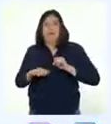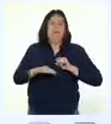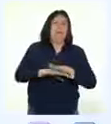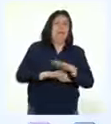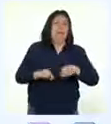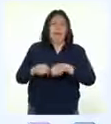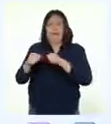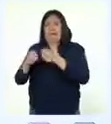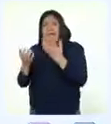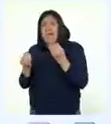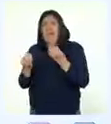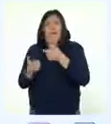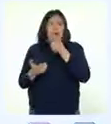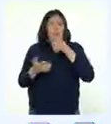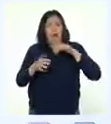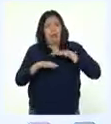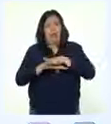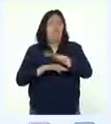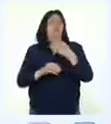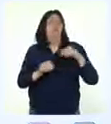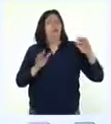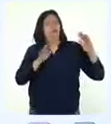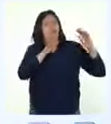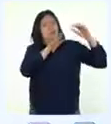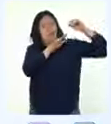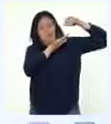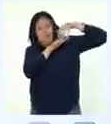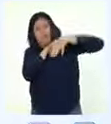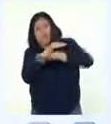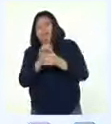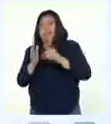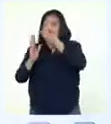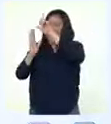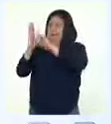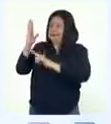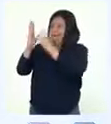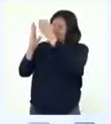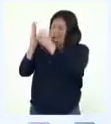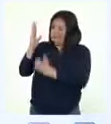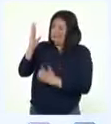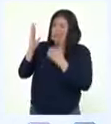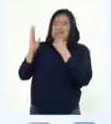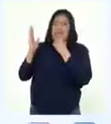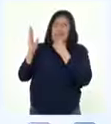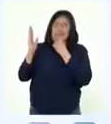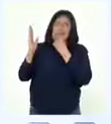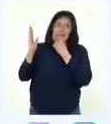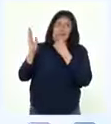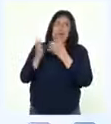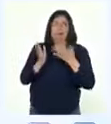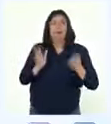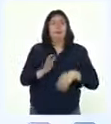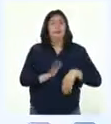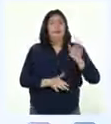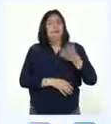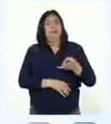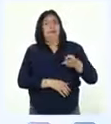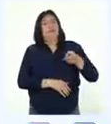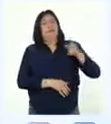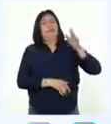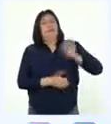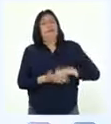a desastres como las inundaciones y los huaicos. Hicimos una lista en la que llegamos a la conclusión de que entre los factores que incrementan